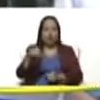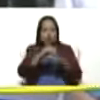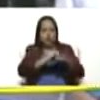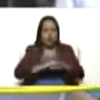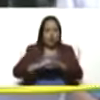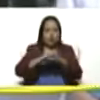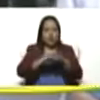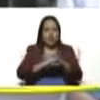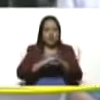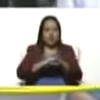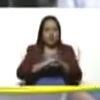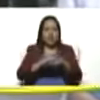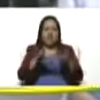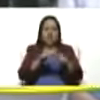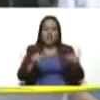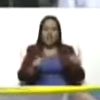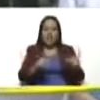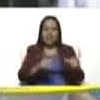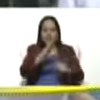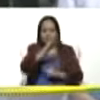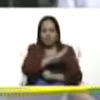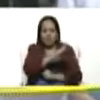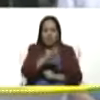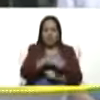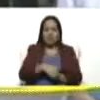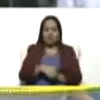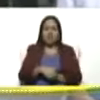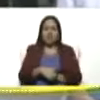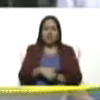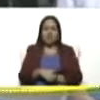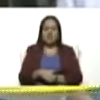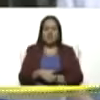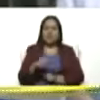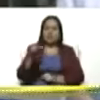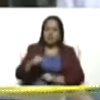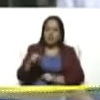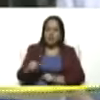Santa. Tierra Santa, Boconó.